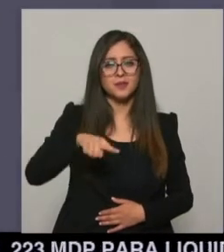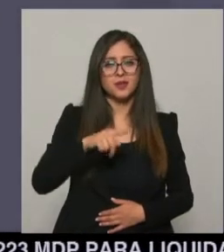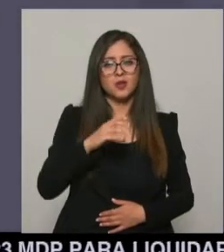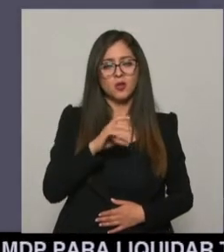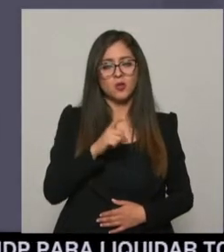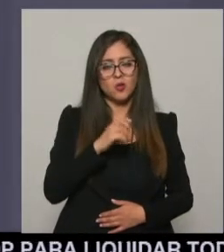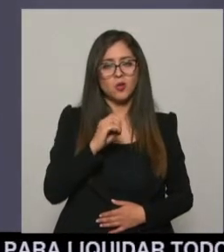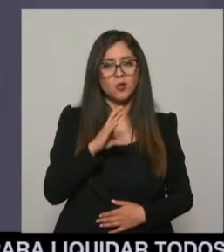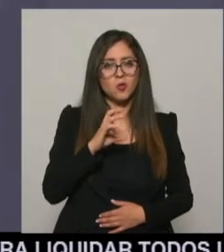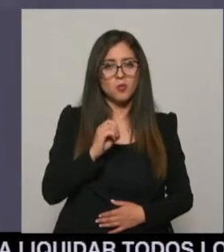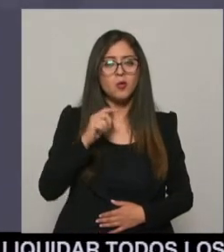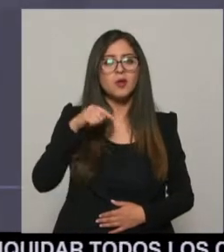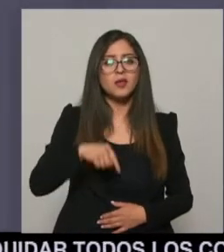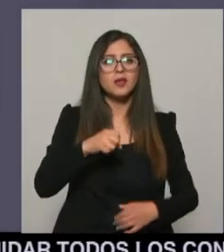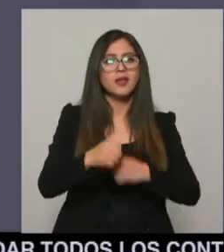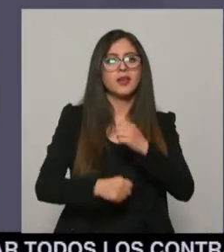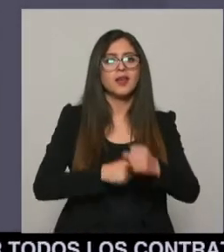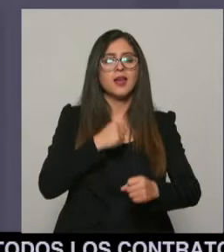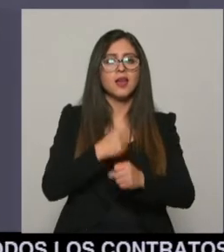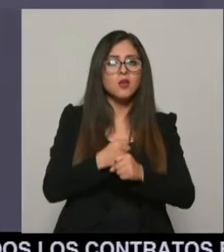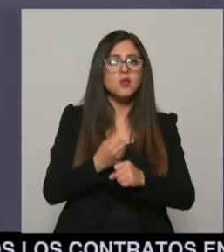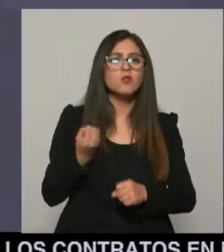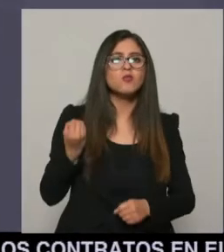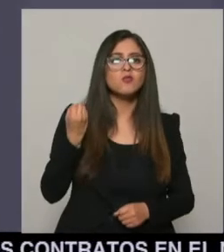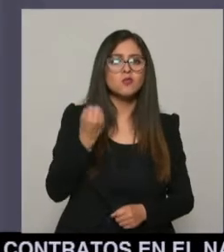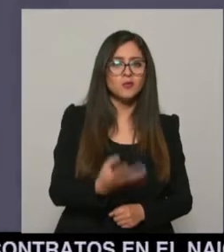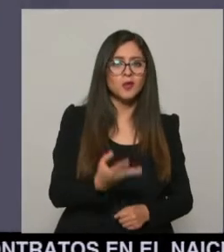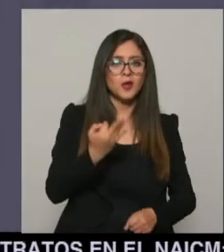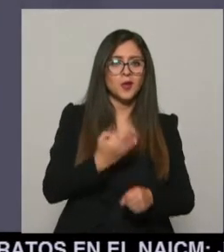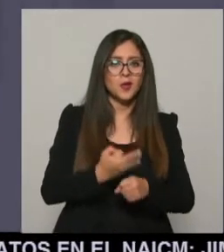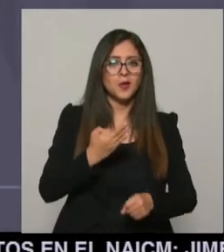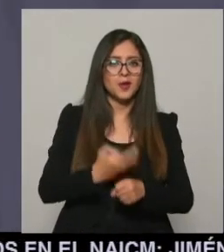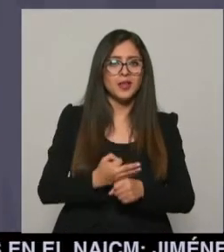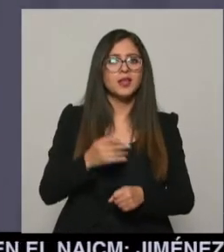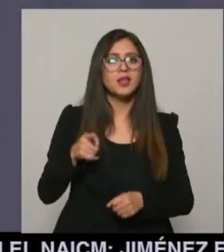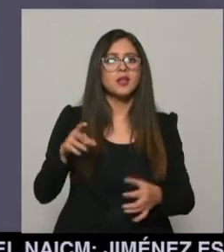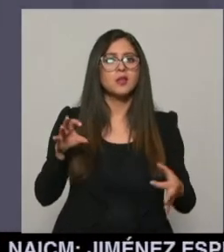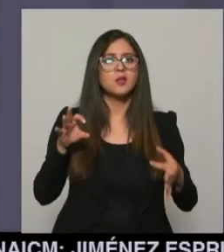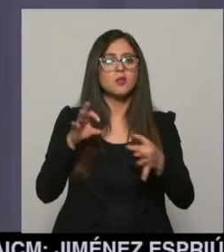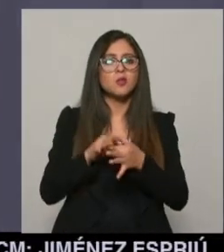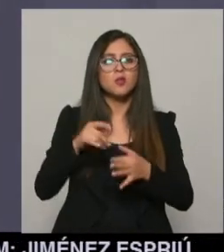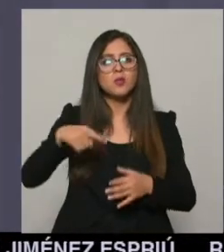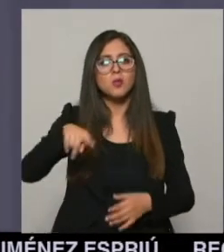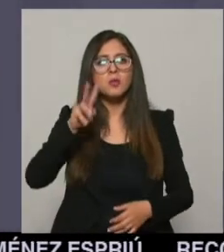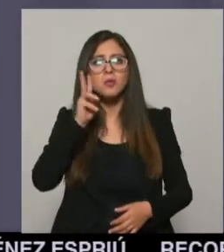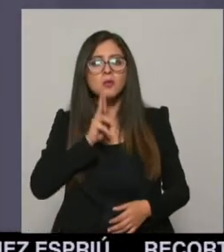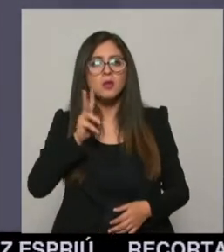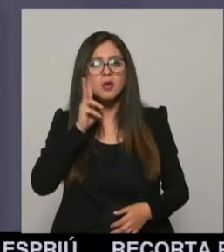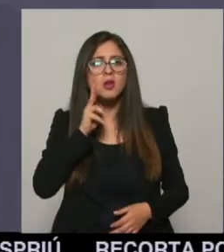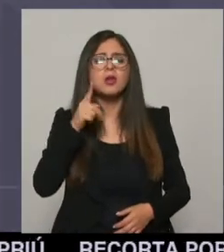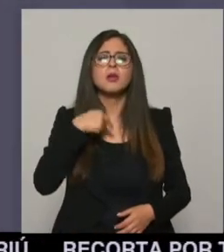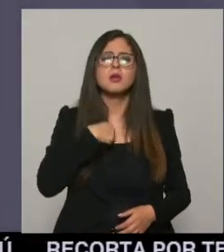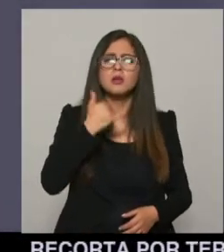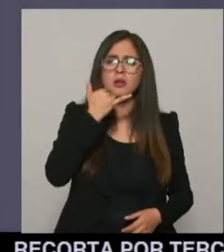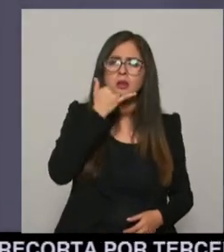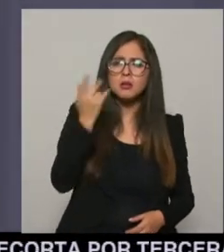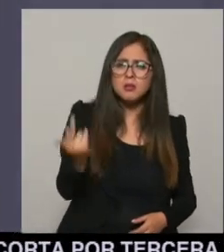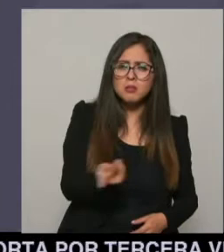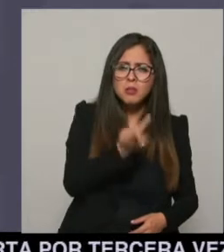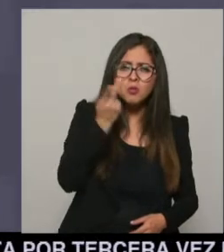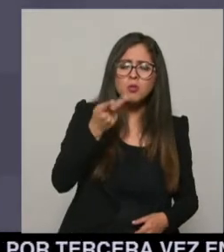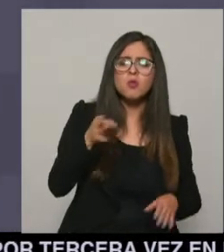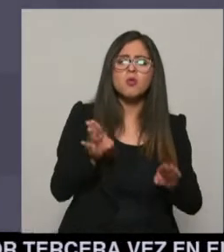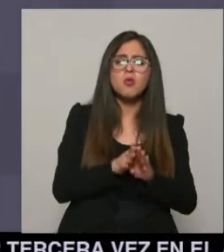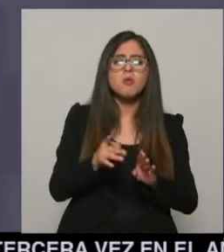año porque les toca, ¿no? Ya me estás adelantando cuál va a ser el perfil que van a manejar ustedes. Te pregunto, ¿cómo van a recibir el